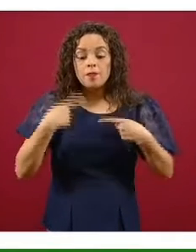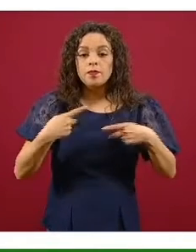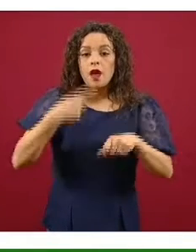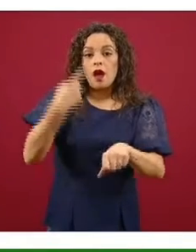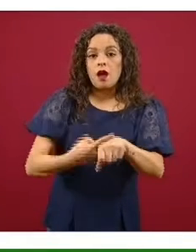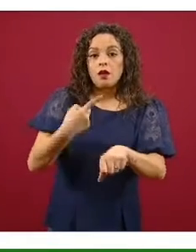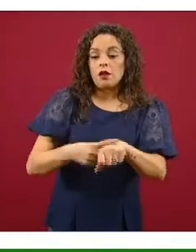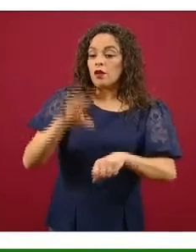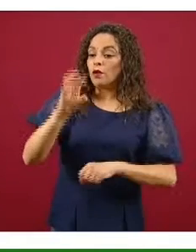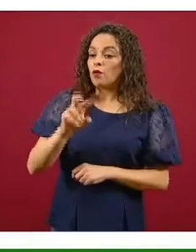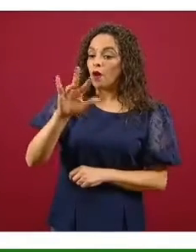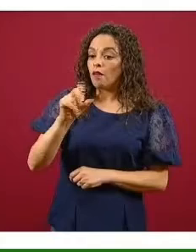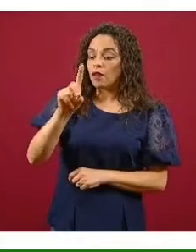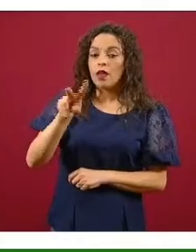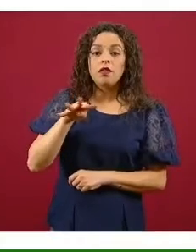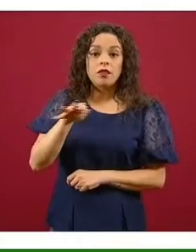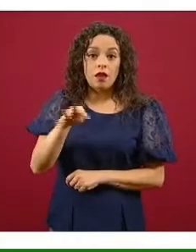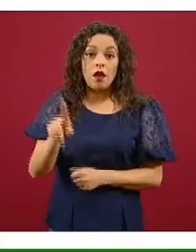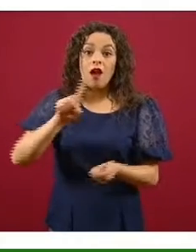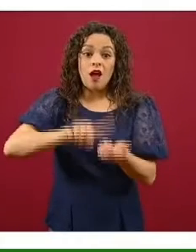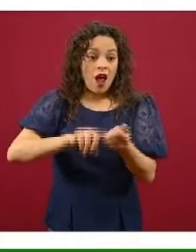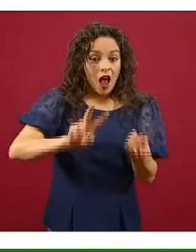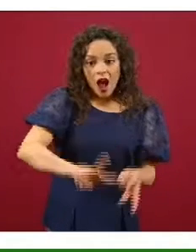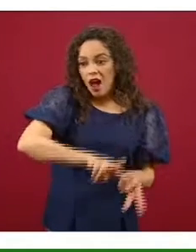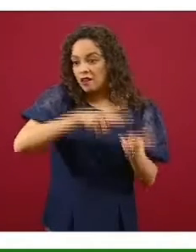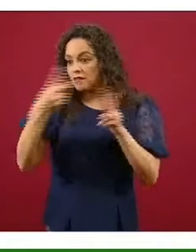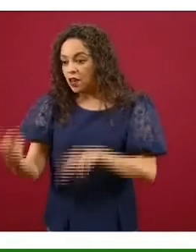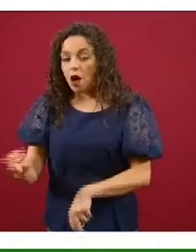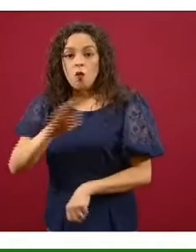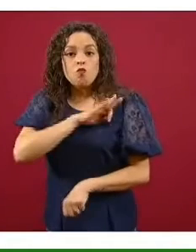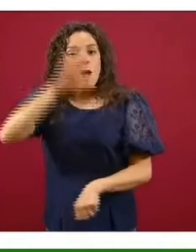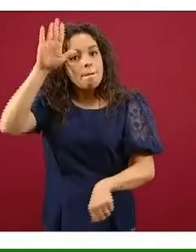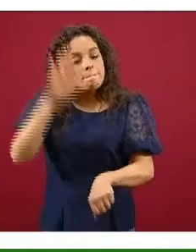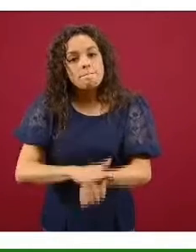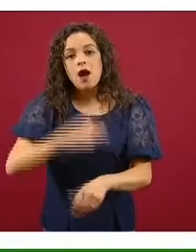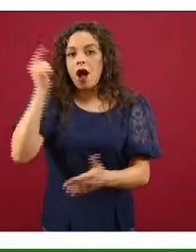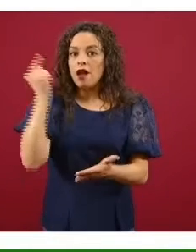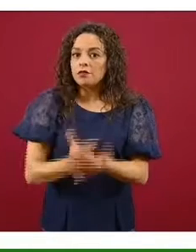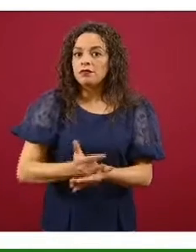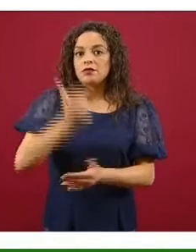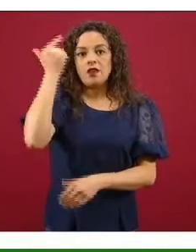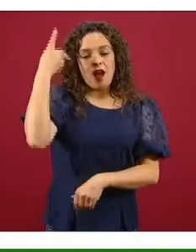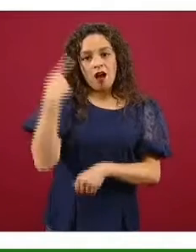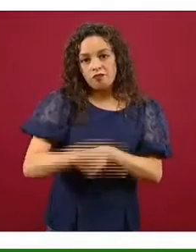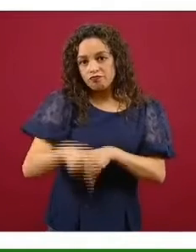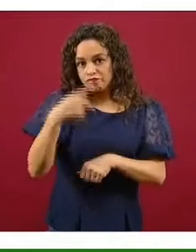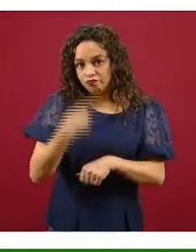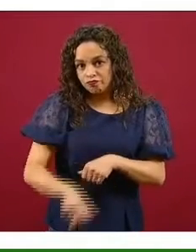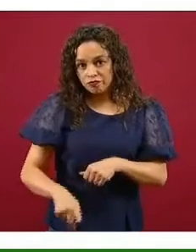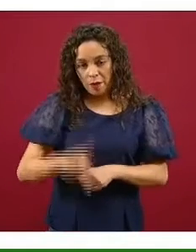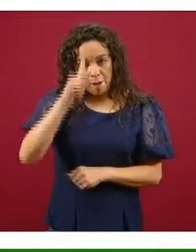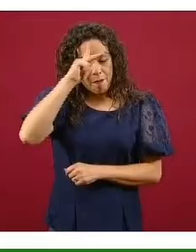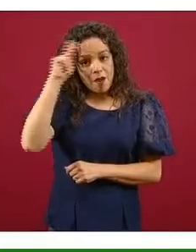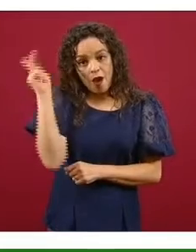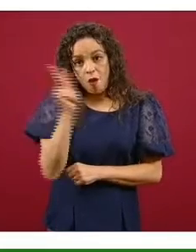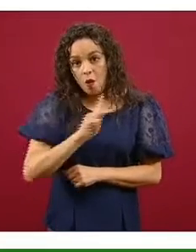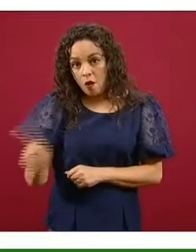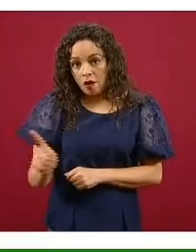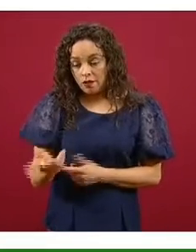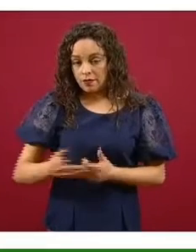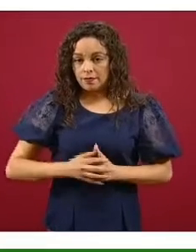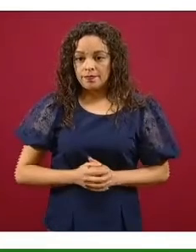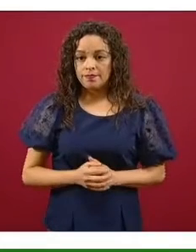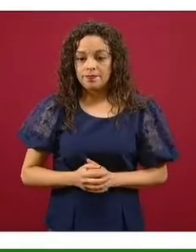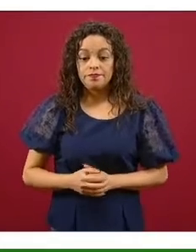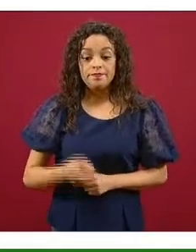contrario, los pueden poner en riesgo. Han habido, justo por esta parte de, pues conocemos